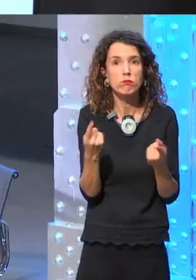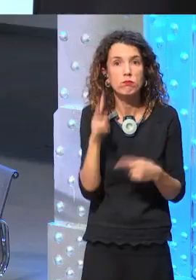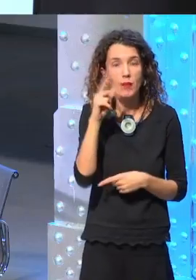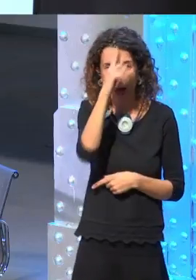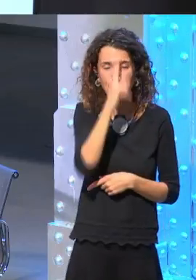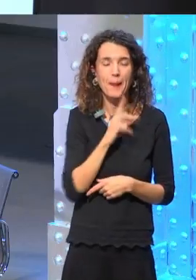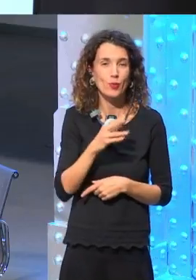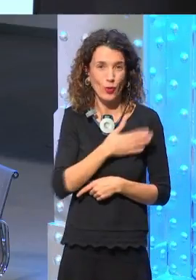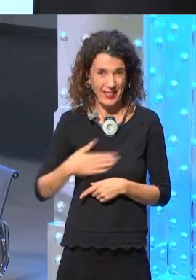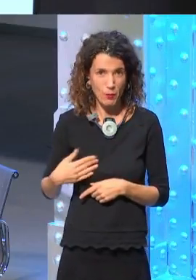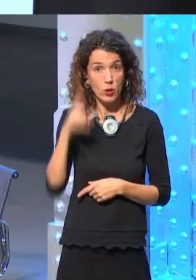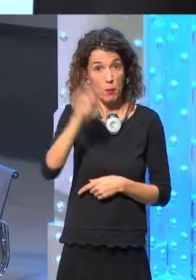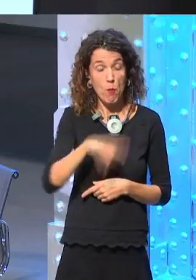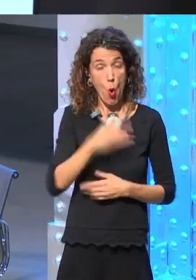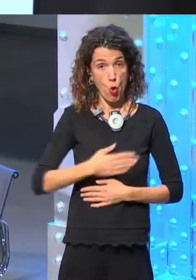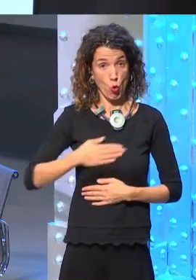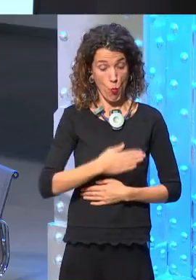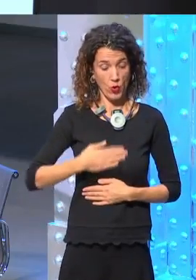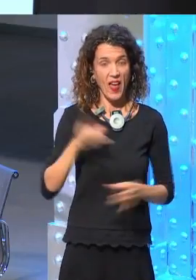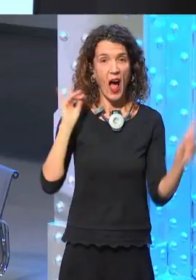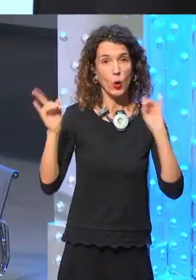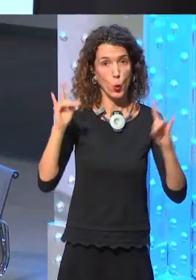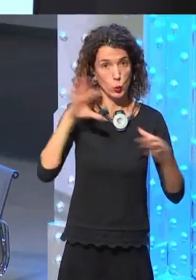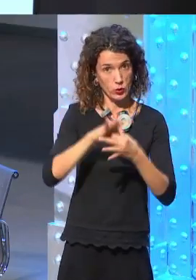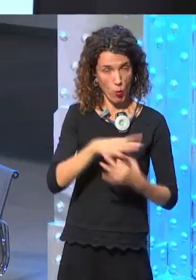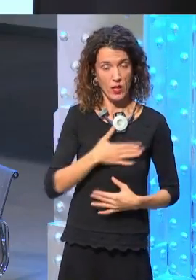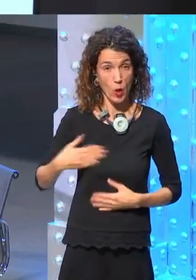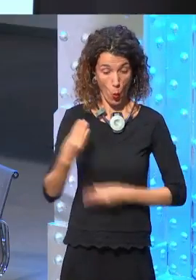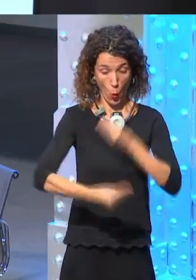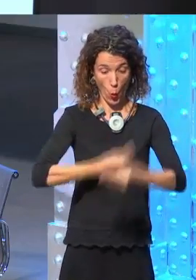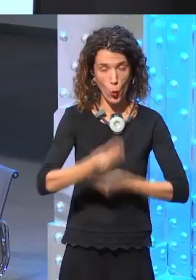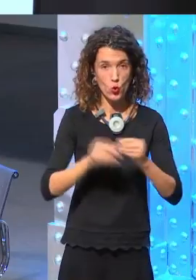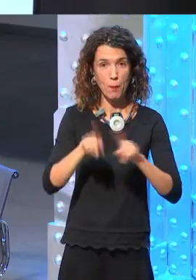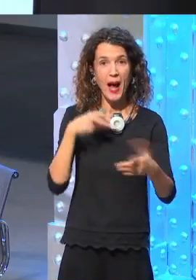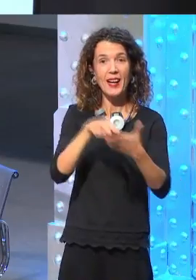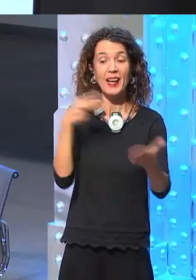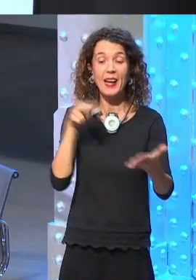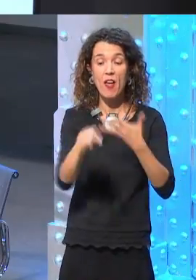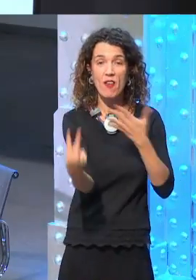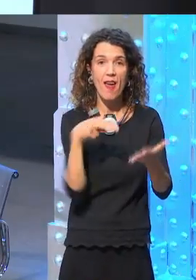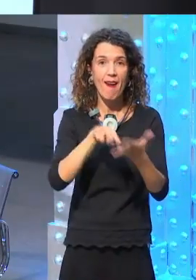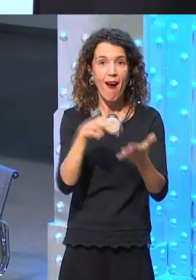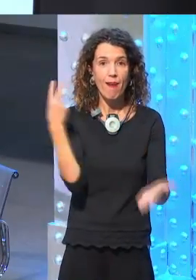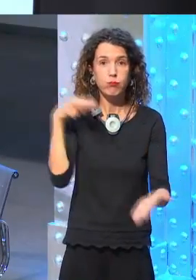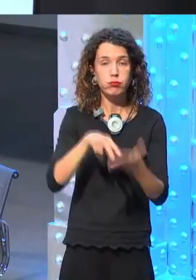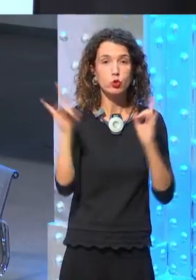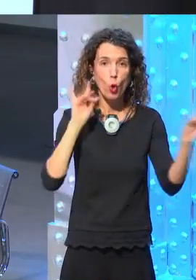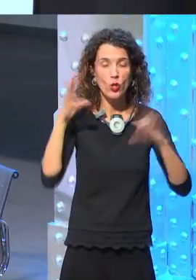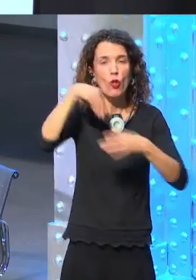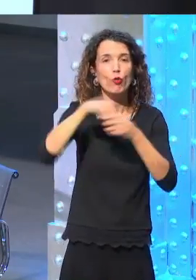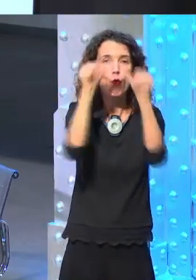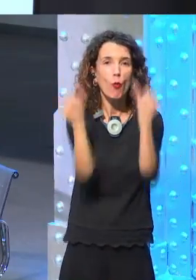que queríamos tener, sino por comodidad acústica, al usar y reflejar el sonido de un modo